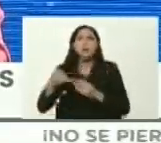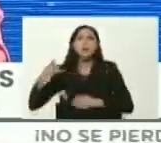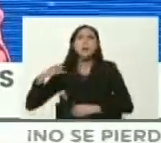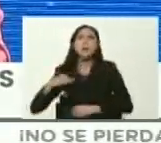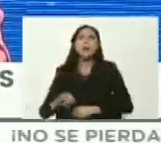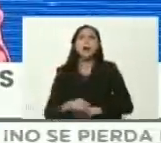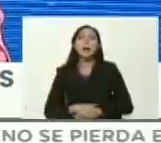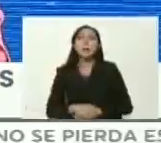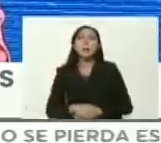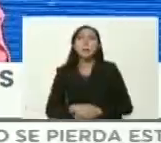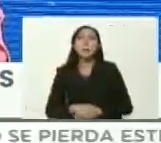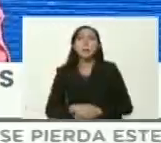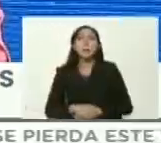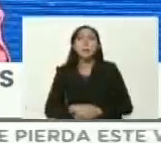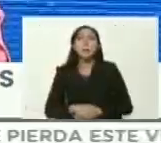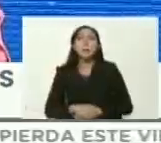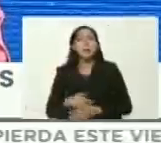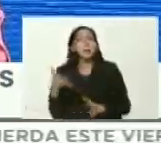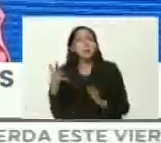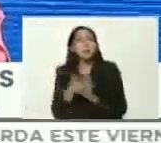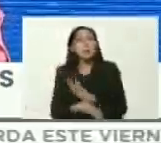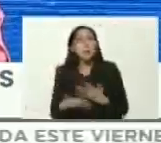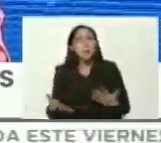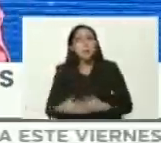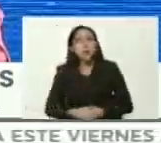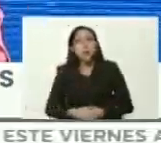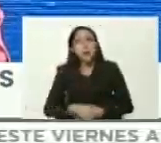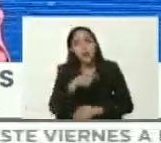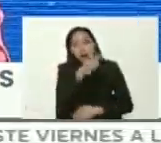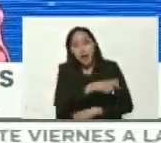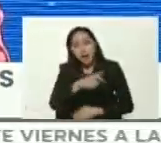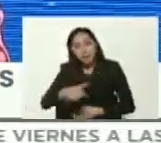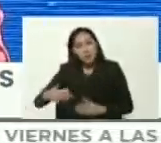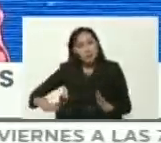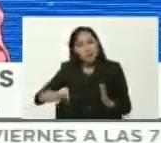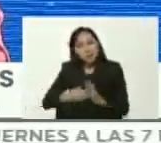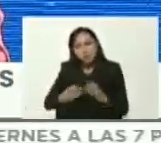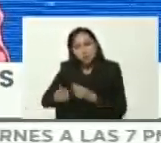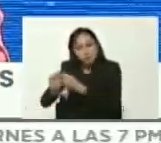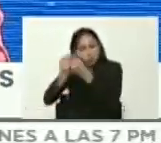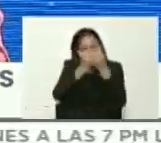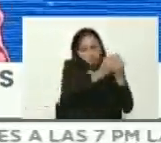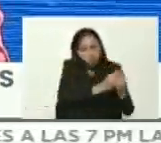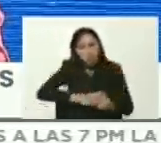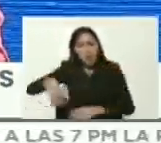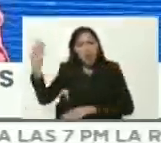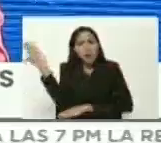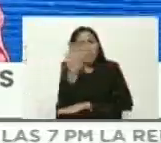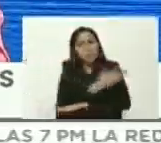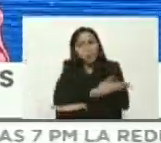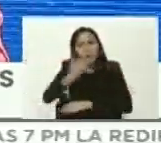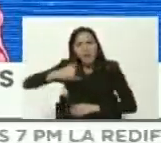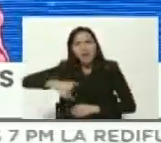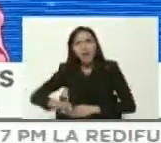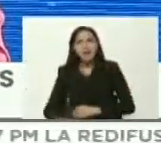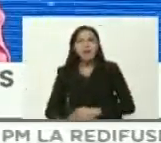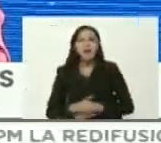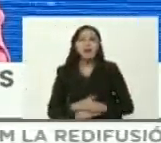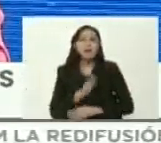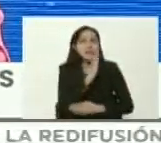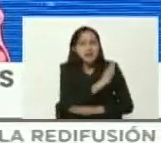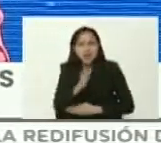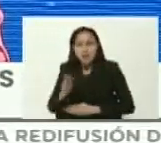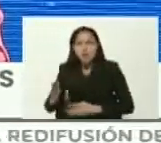los asuntos que tienen que ver con las víctimas del bloqueo y las sanciones criminales del